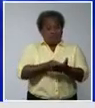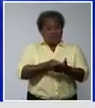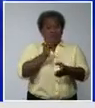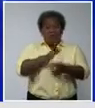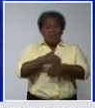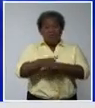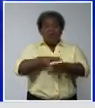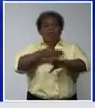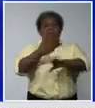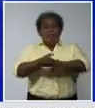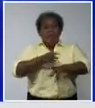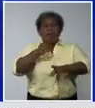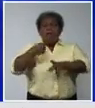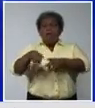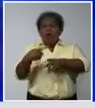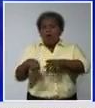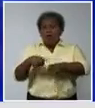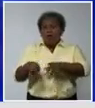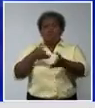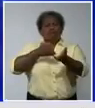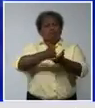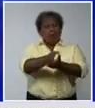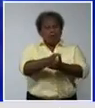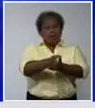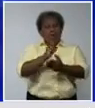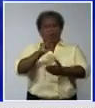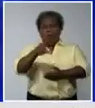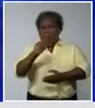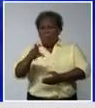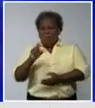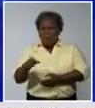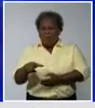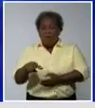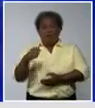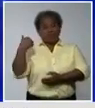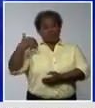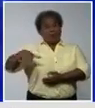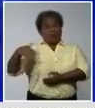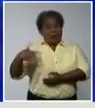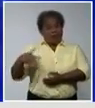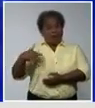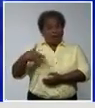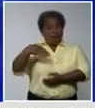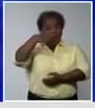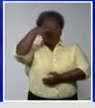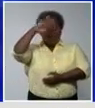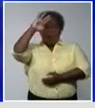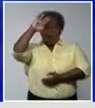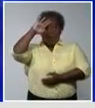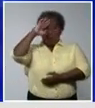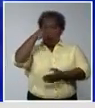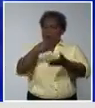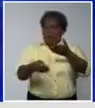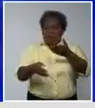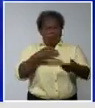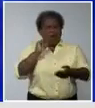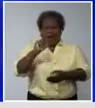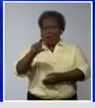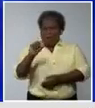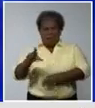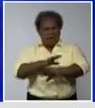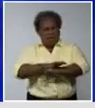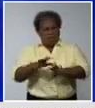recursos que utiliza. ¿Cómo mantenerlo? Son elevadamente costosos y nuestro país no ha escatimado